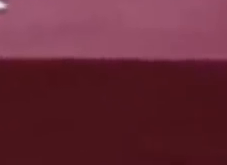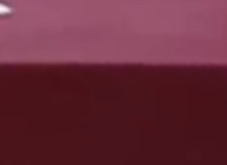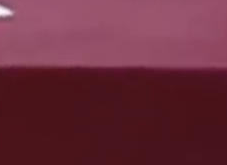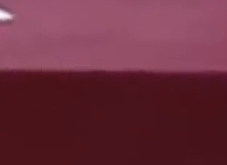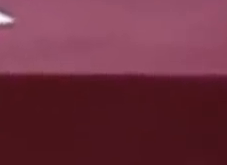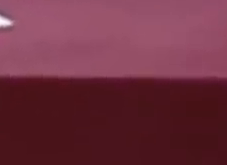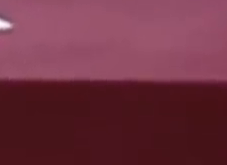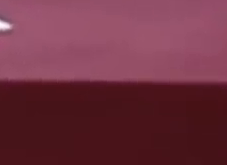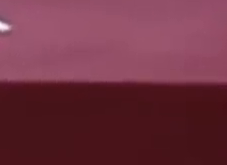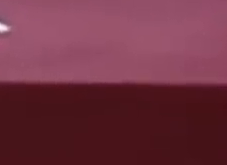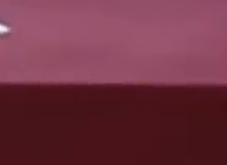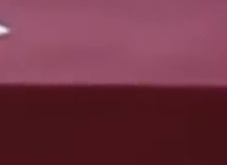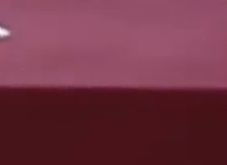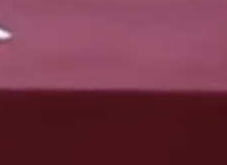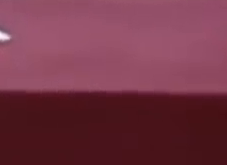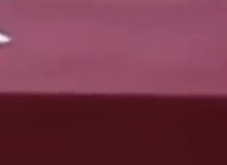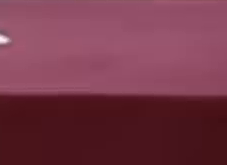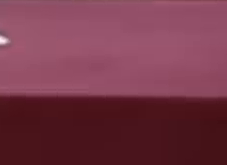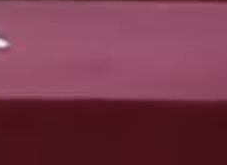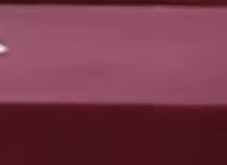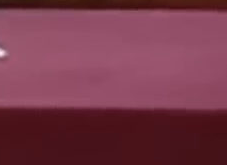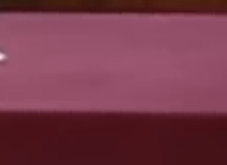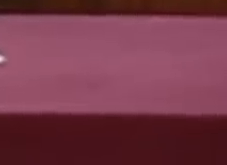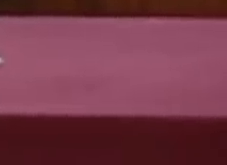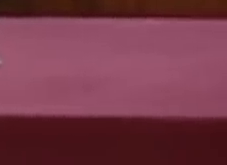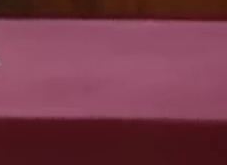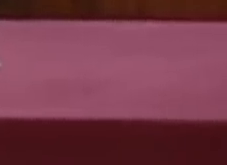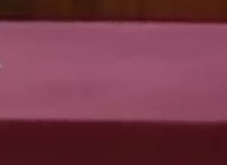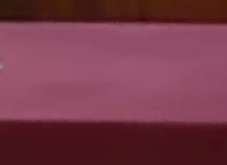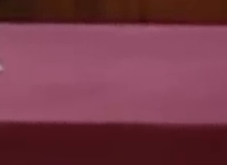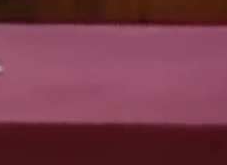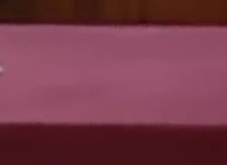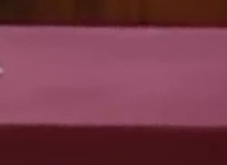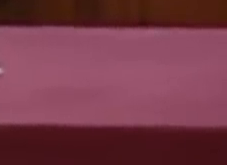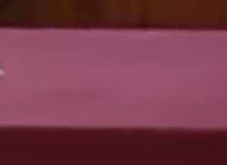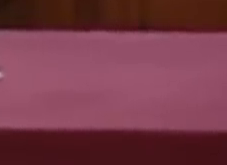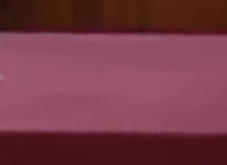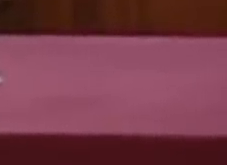Vázquez, congresista Paredes González.